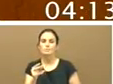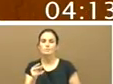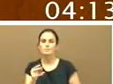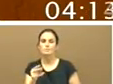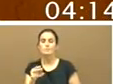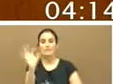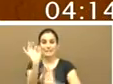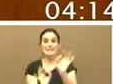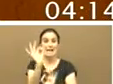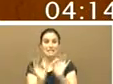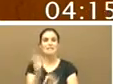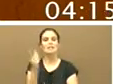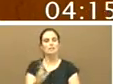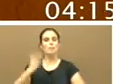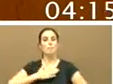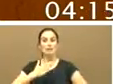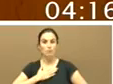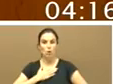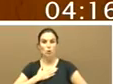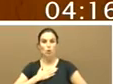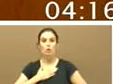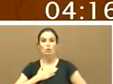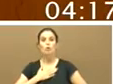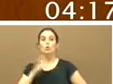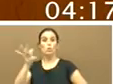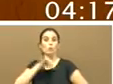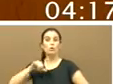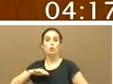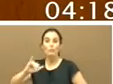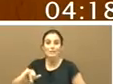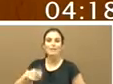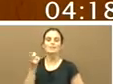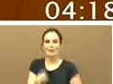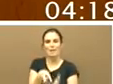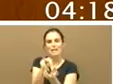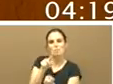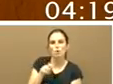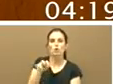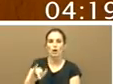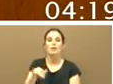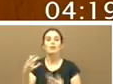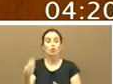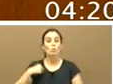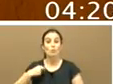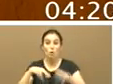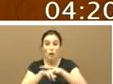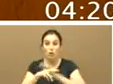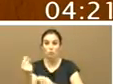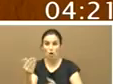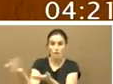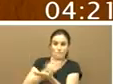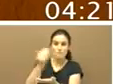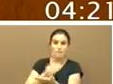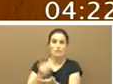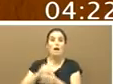tasas y en el patrimonio generado por las propias comunidades autónomas. Estos recursos, como digo, señorías, tienen